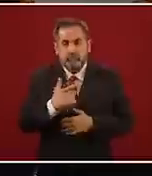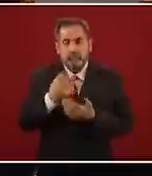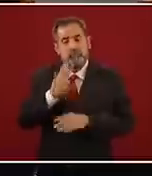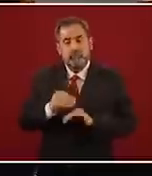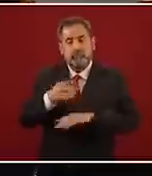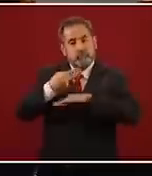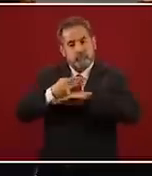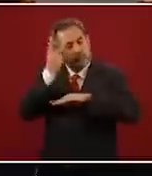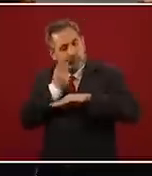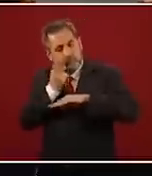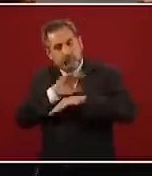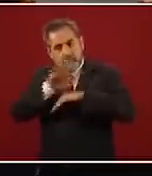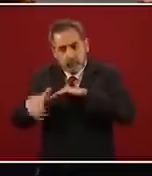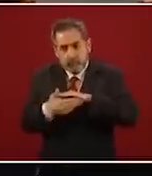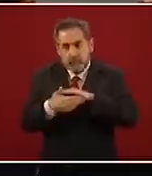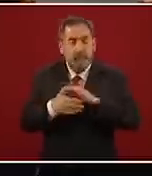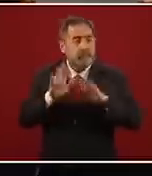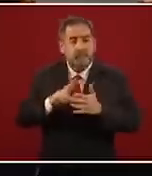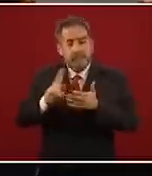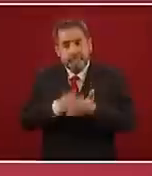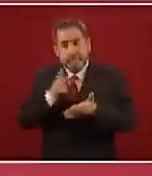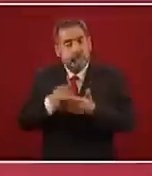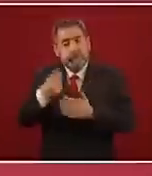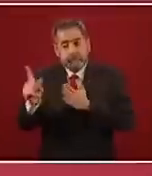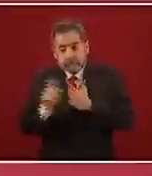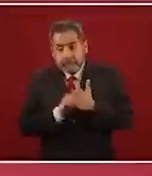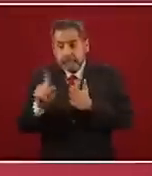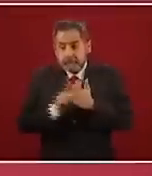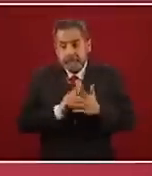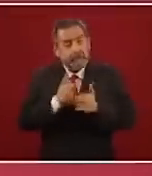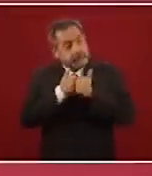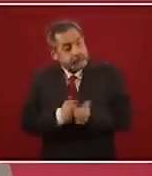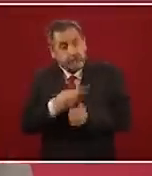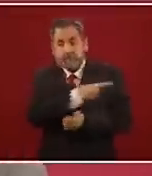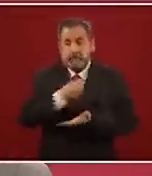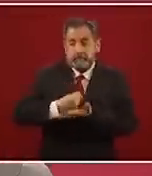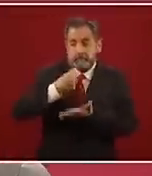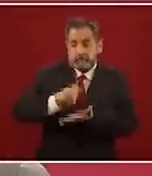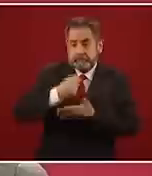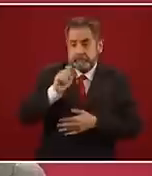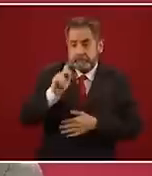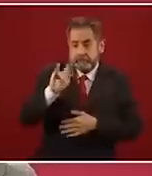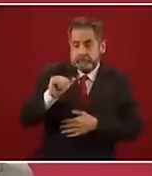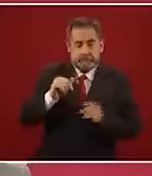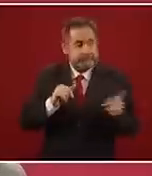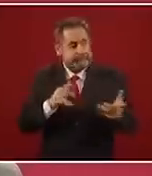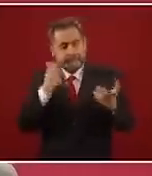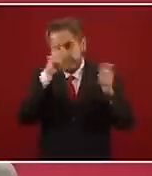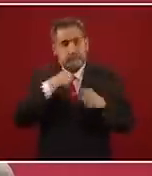noche, porque a veces más de una noche, son meses esperando a un paciente en terapia intensiva. Y esto